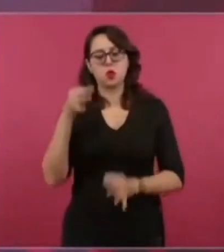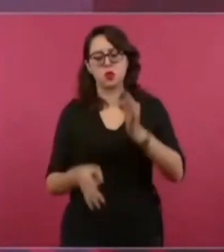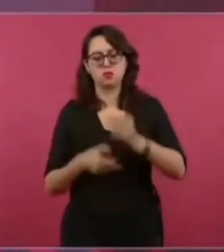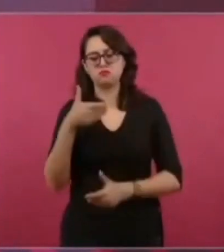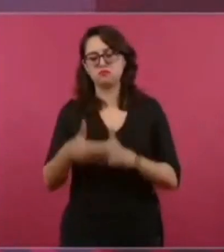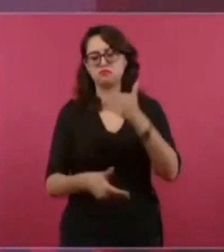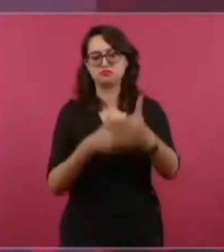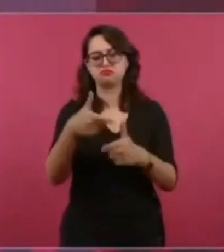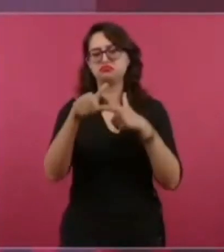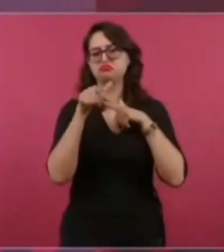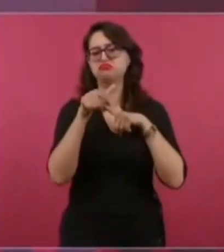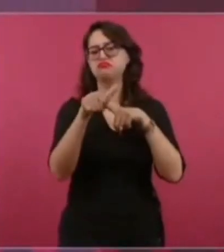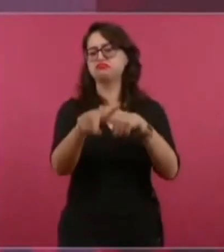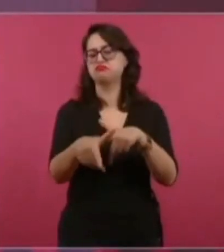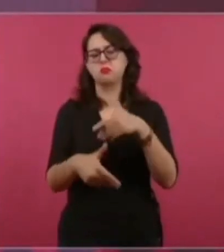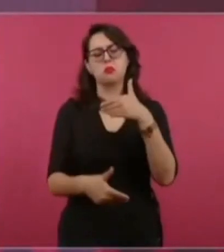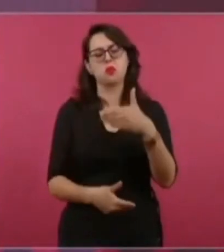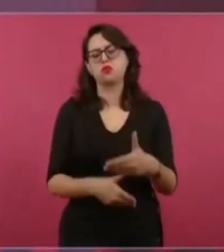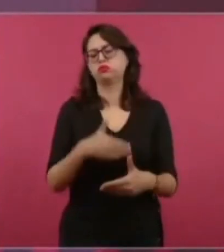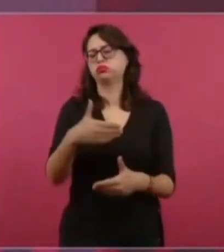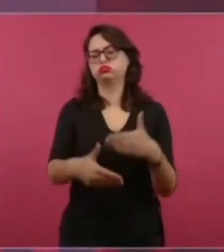Constitución,